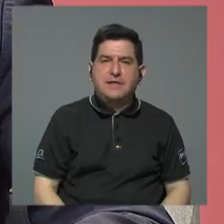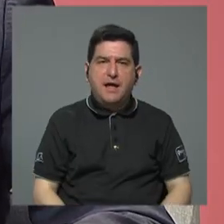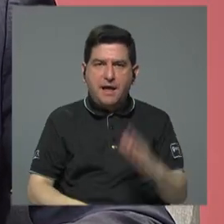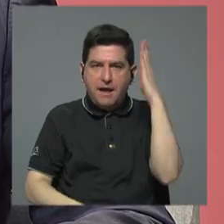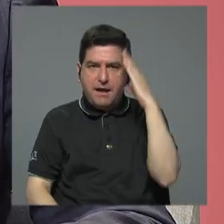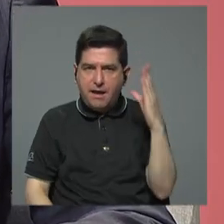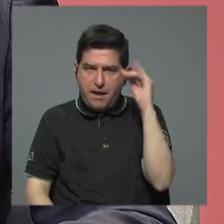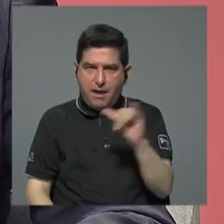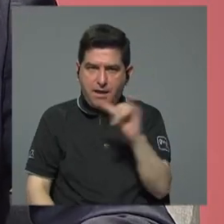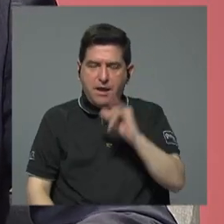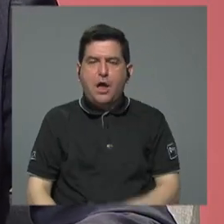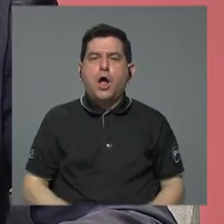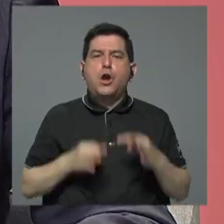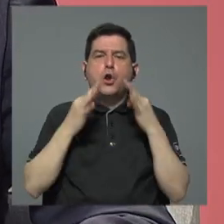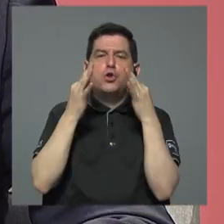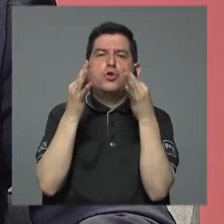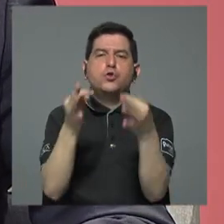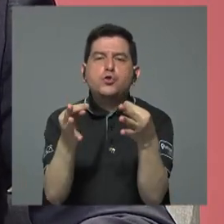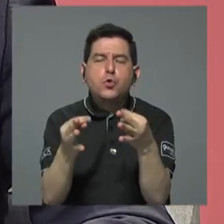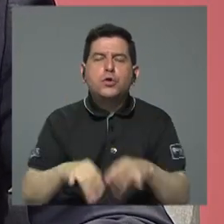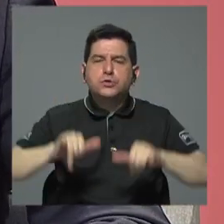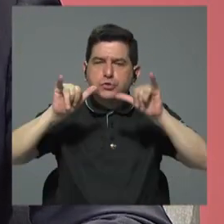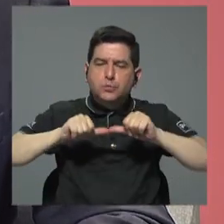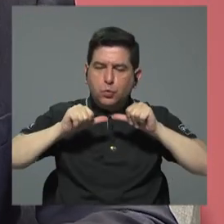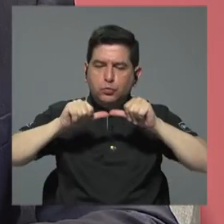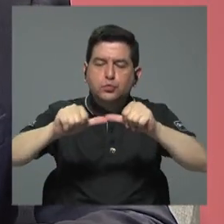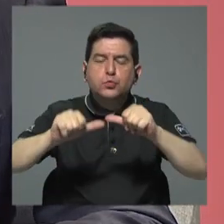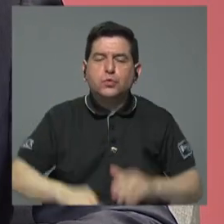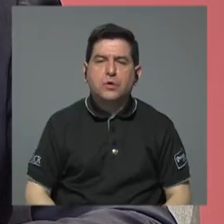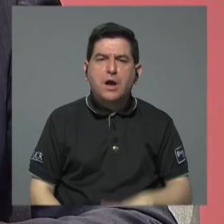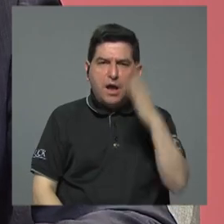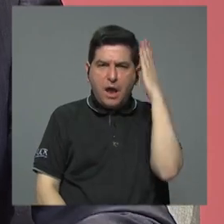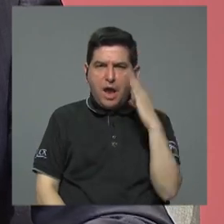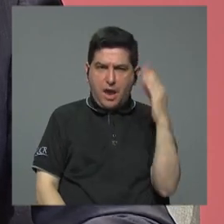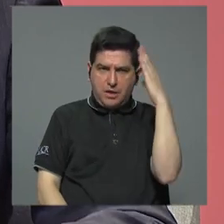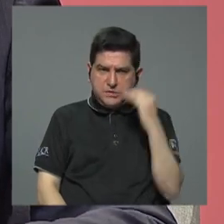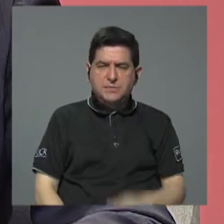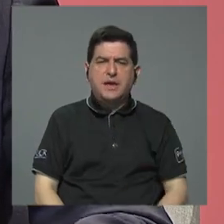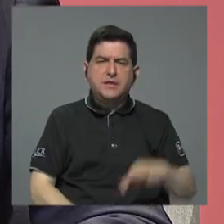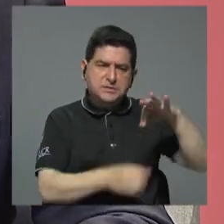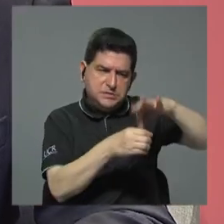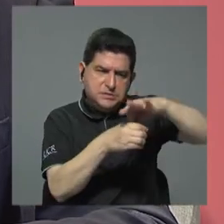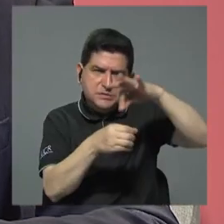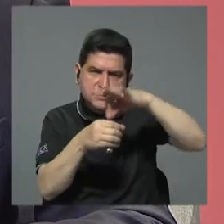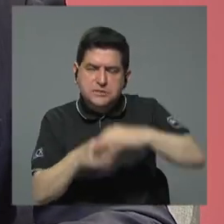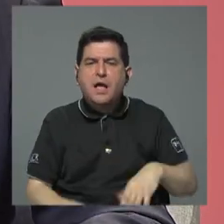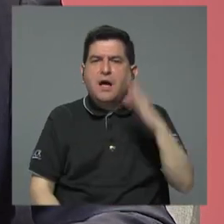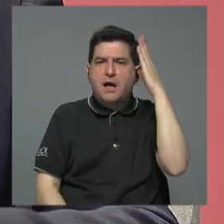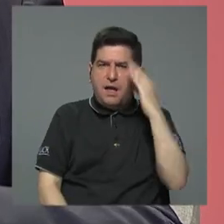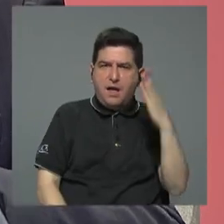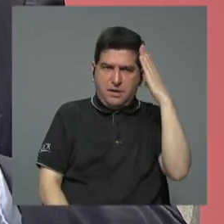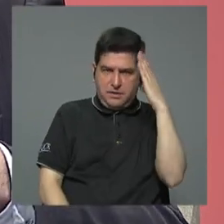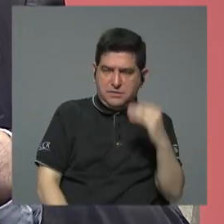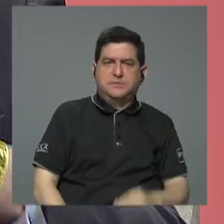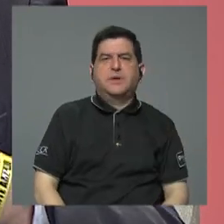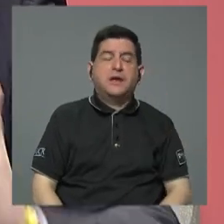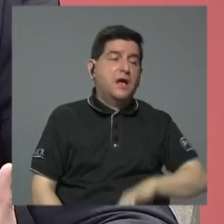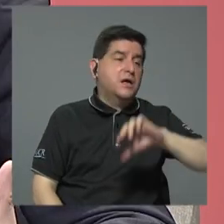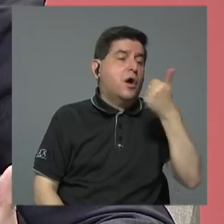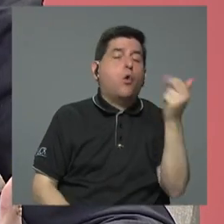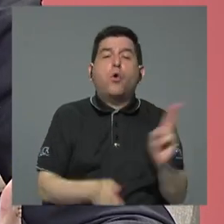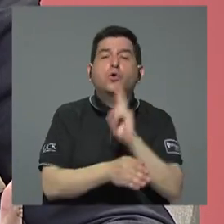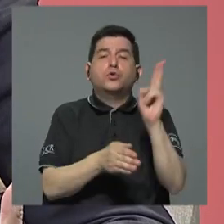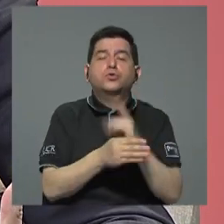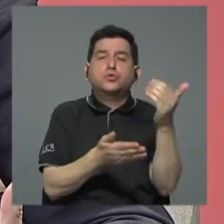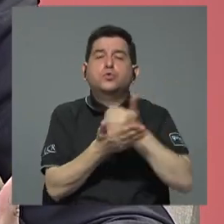experiencia en el turismo sostenible, tenemos experiencia en la agricultura, tenemos experiencia en otros usos